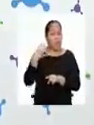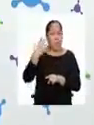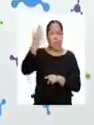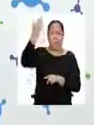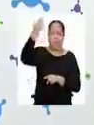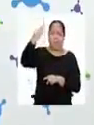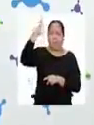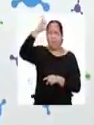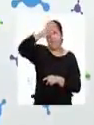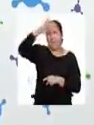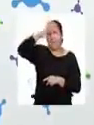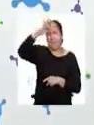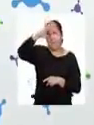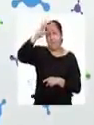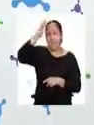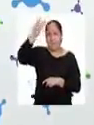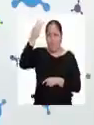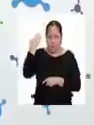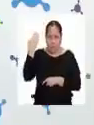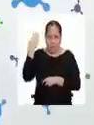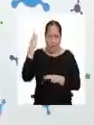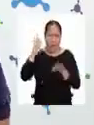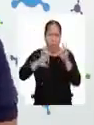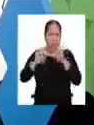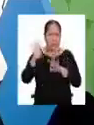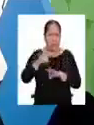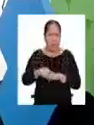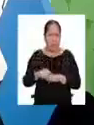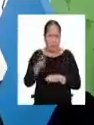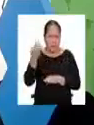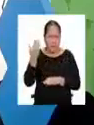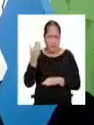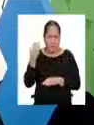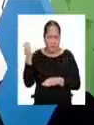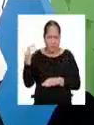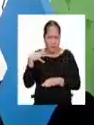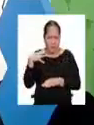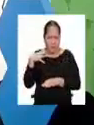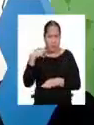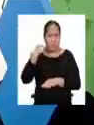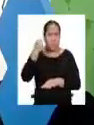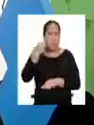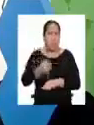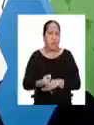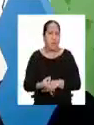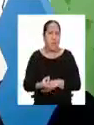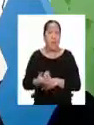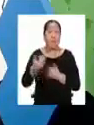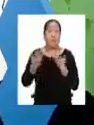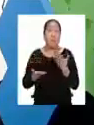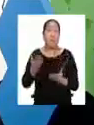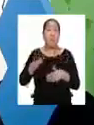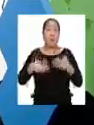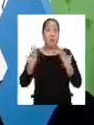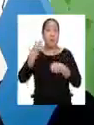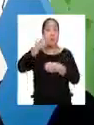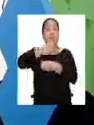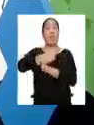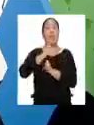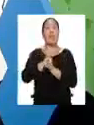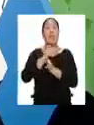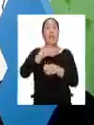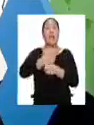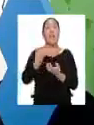y filósofos antes de este desarrollo sea cierto. Es posible crear otros universos y por ello,